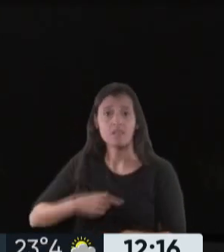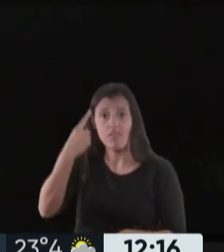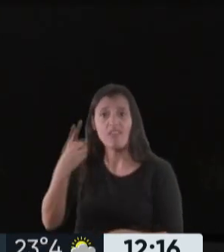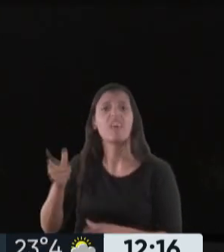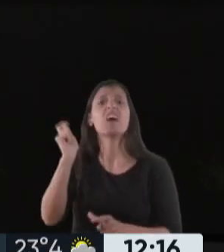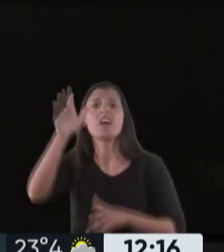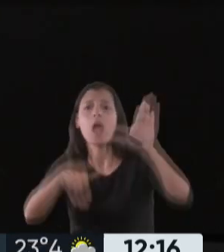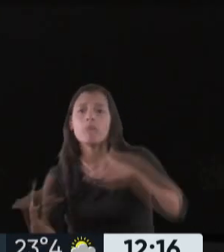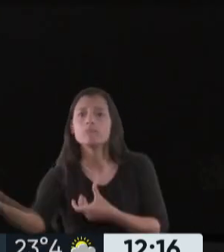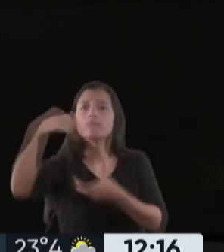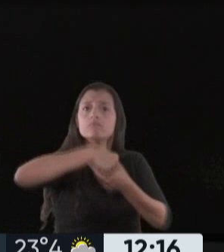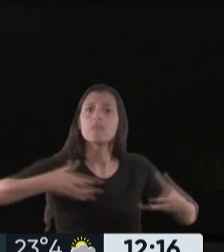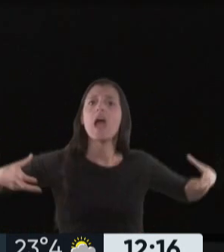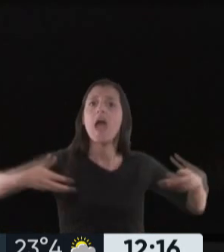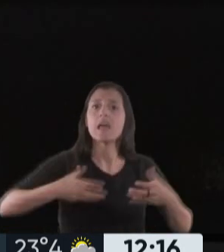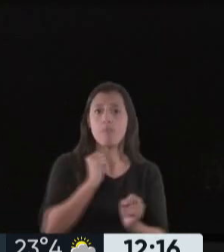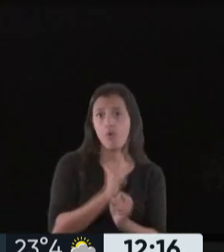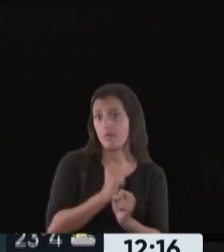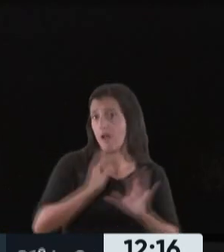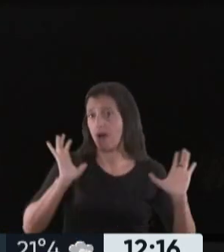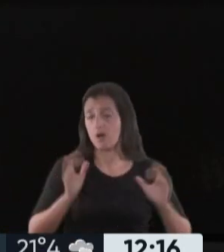de su equipo de colaboradores.